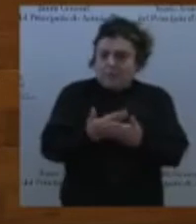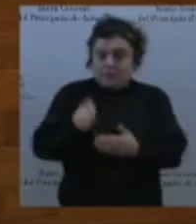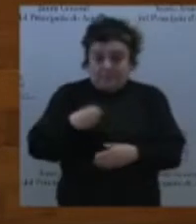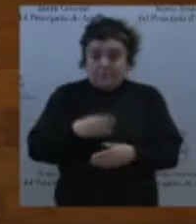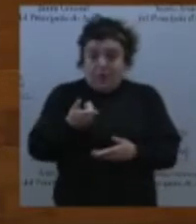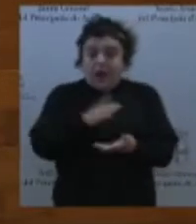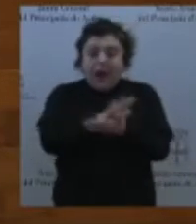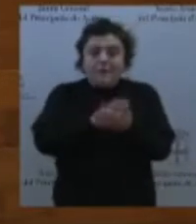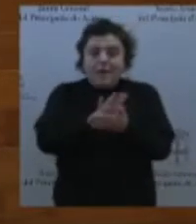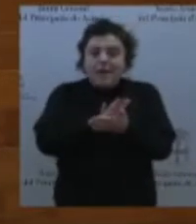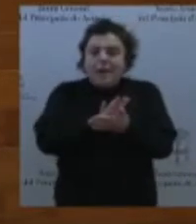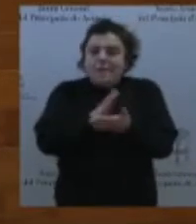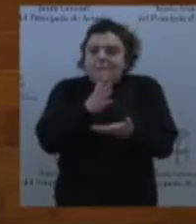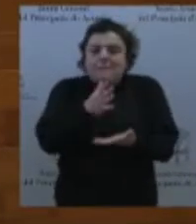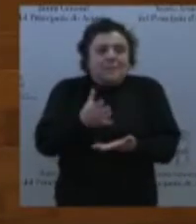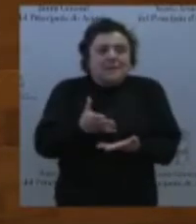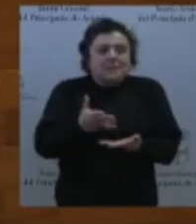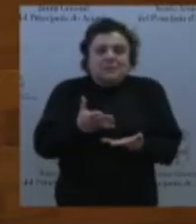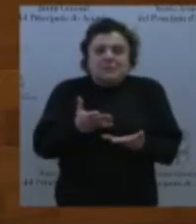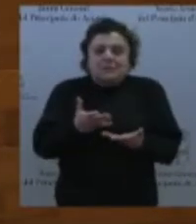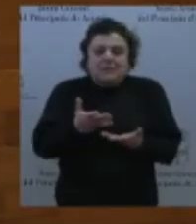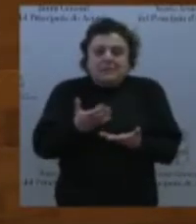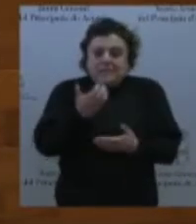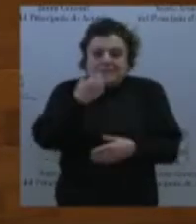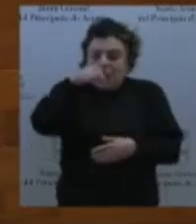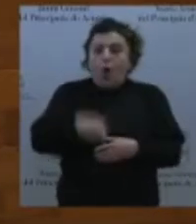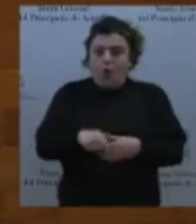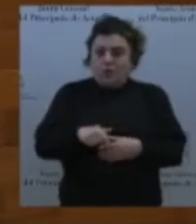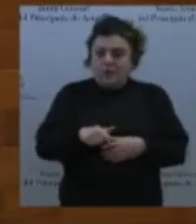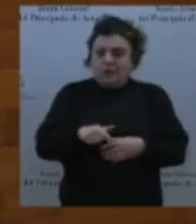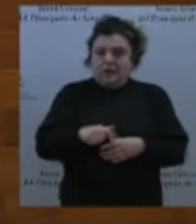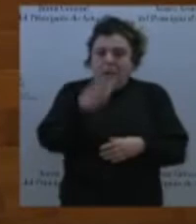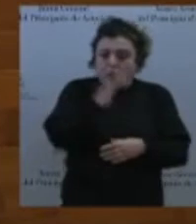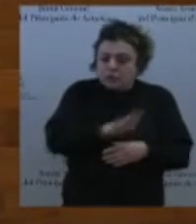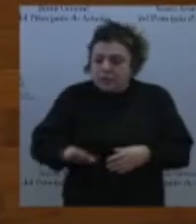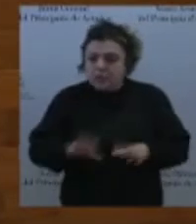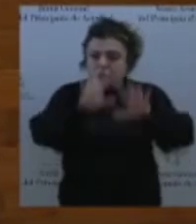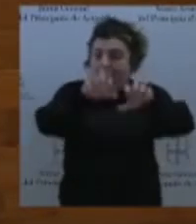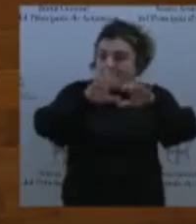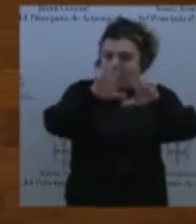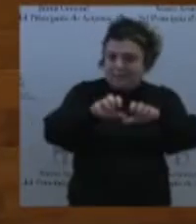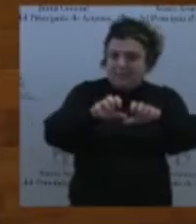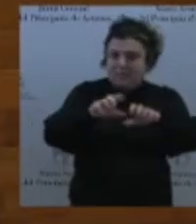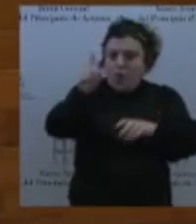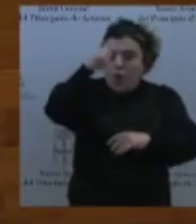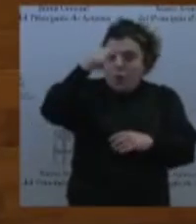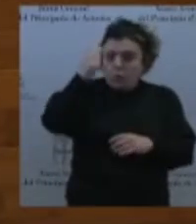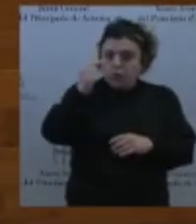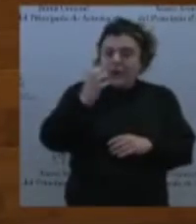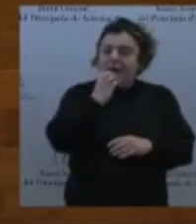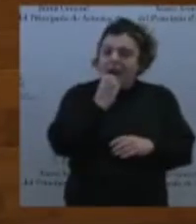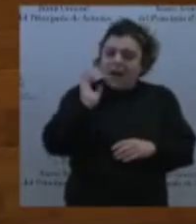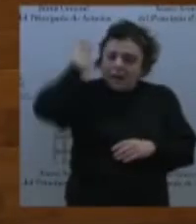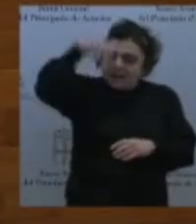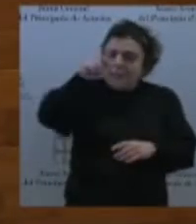güey estamos aprendiendo, los nuestros niños y niñas están aprendiendo las culturas clásicas y las lingües clásicas en nuestros centros educativos públicos,